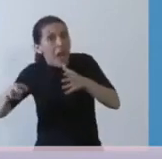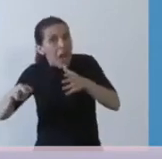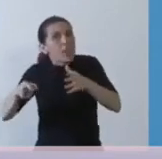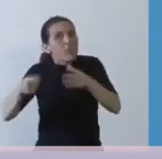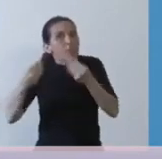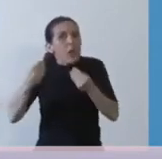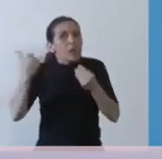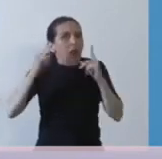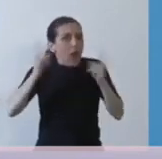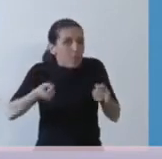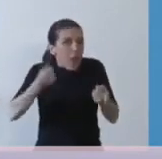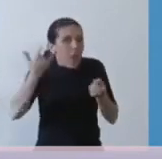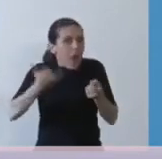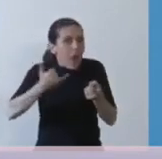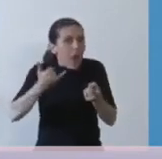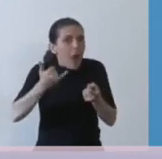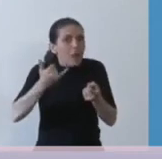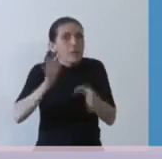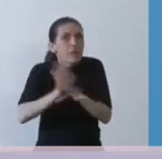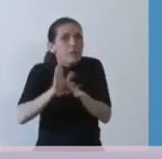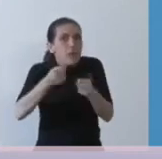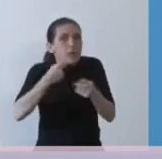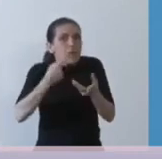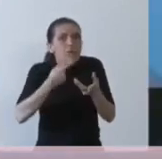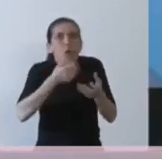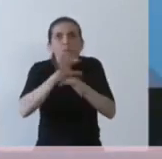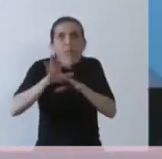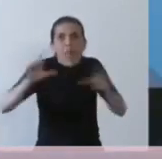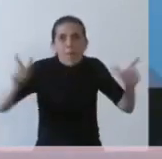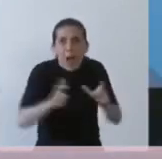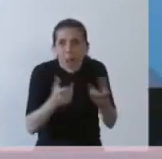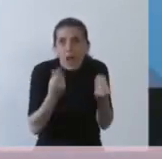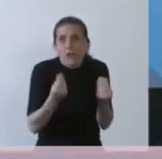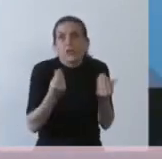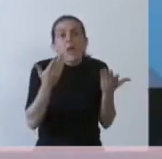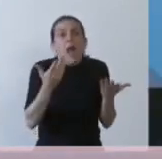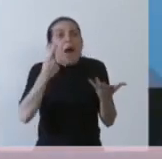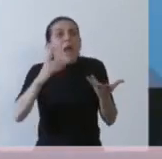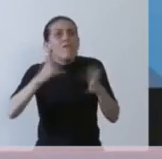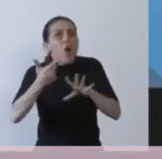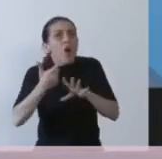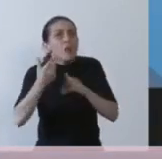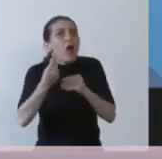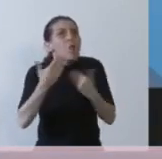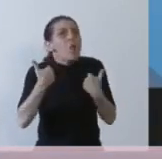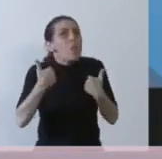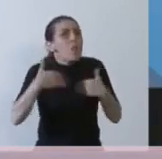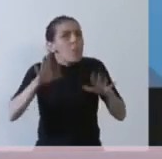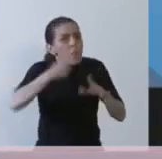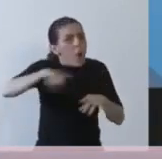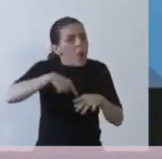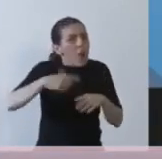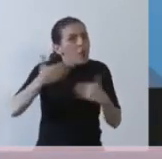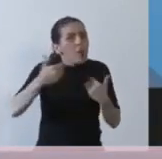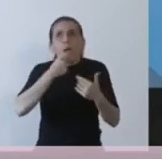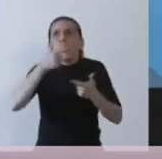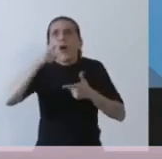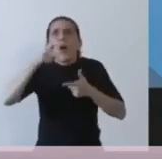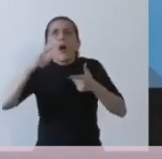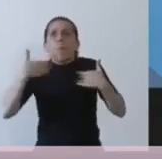circulación este de la población es un momento también para ver de qué manera sumamos algo de este compras